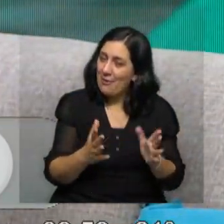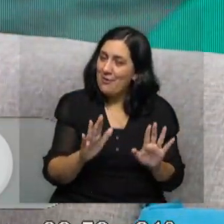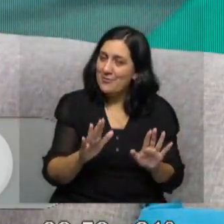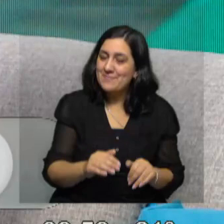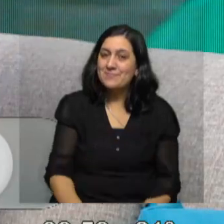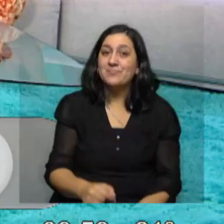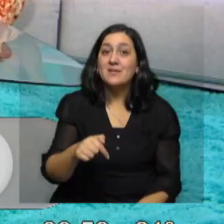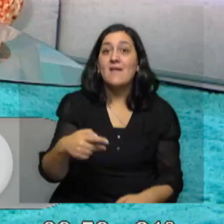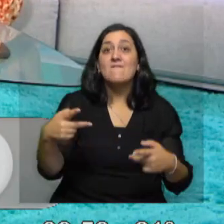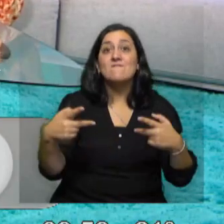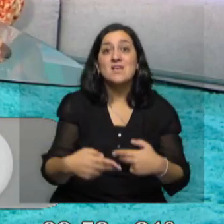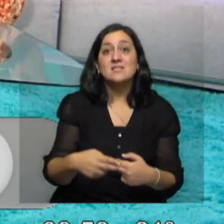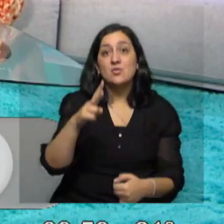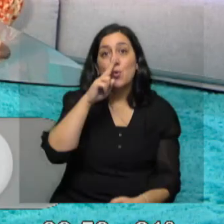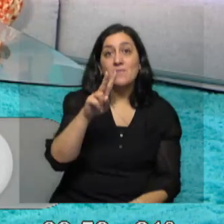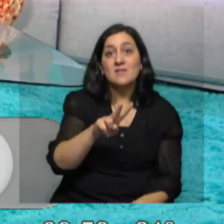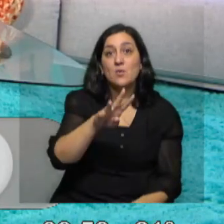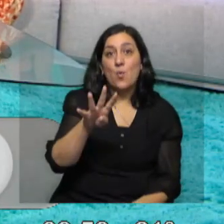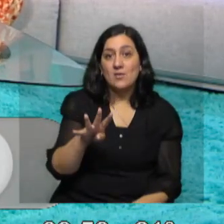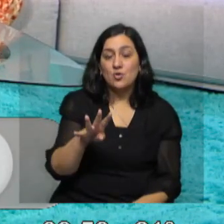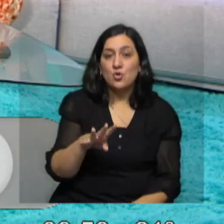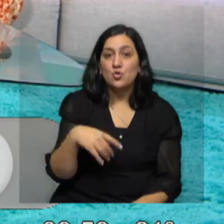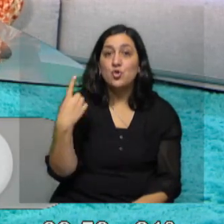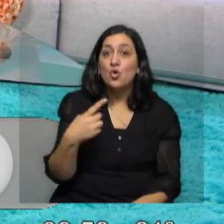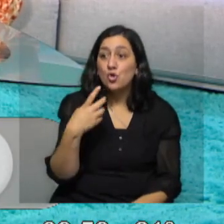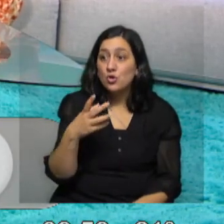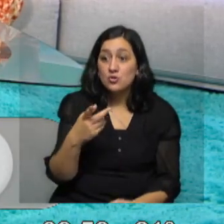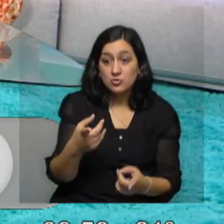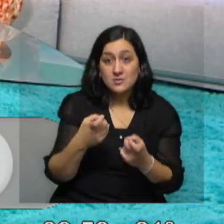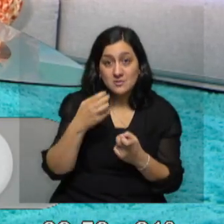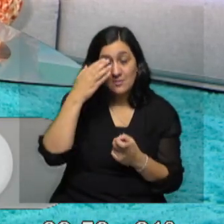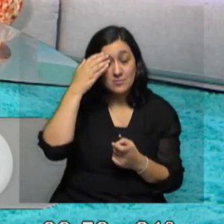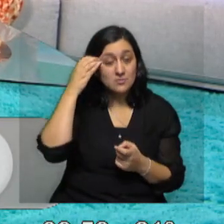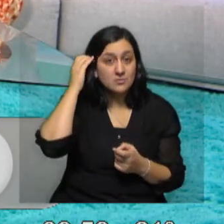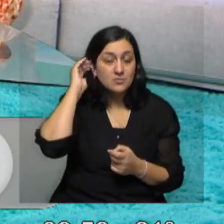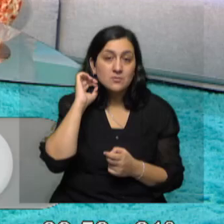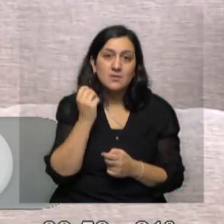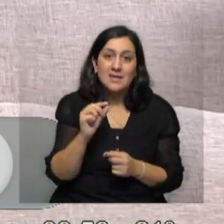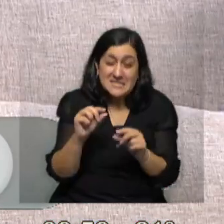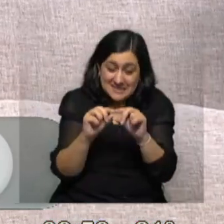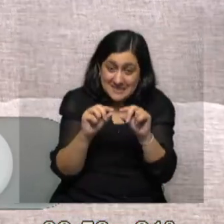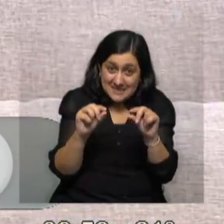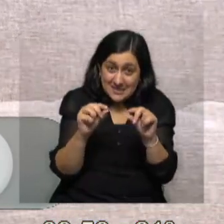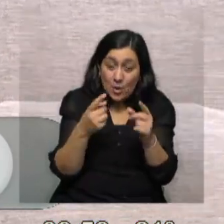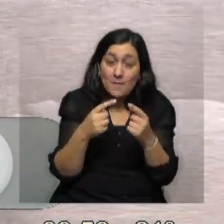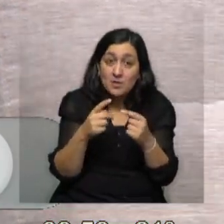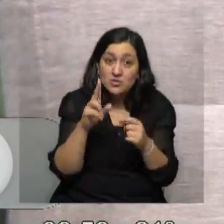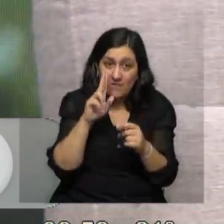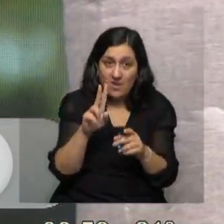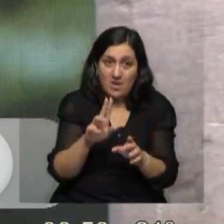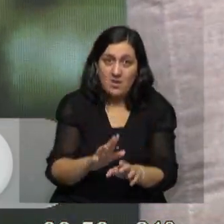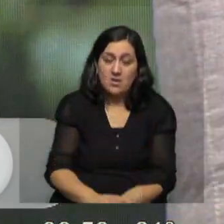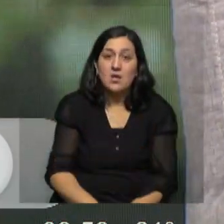va, vence en el 24. Bien, ¿ah? Todo bien. Lo que nosotros vayamos no a utilizar a ver, tiene, o a consumir. Lo tiene muy visible. Sí, también, 24. Lo tiene muy visible, no llego a ver qué... El de la sí, está sí,